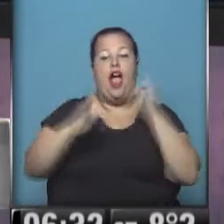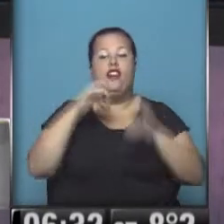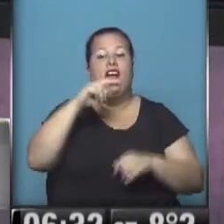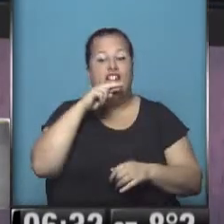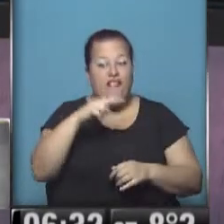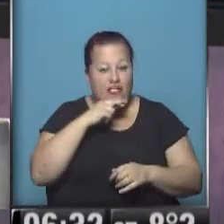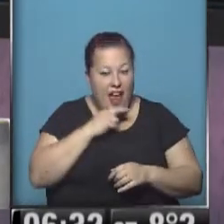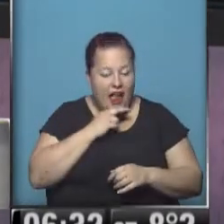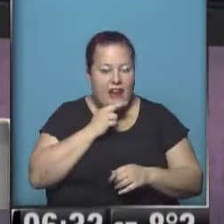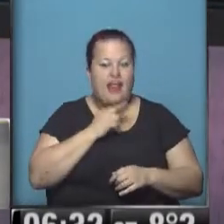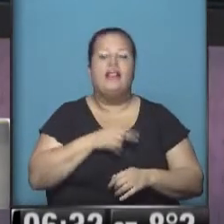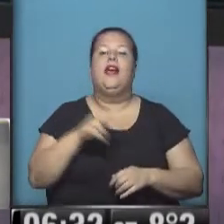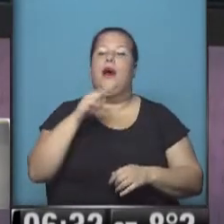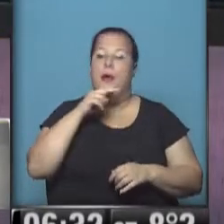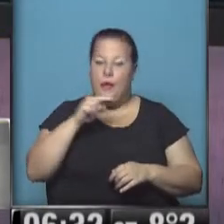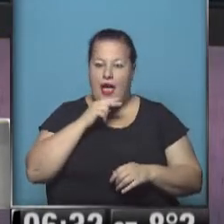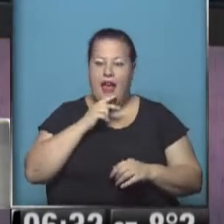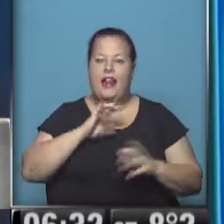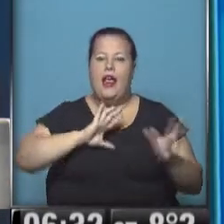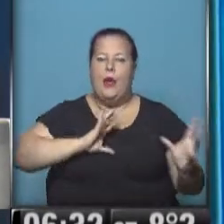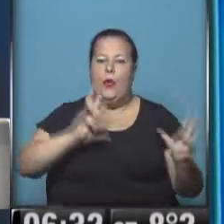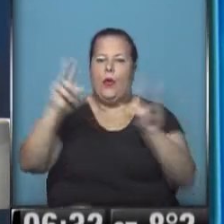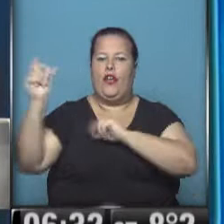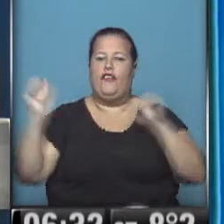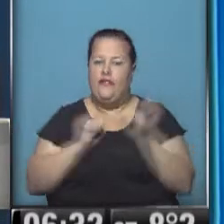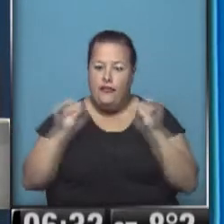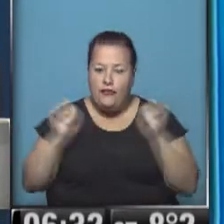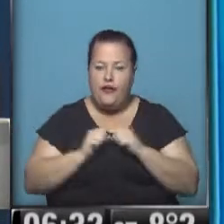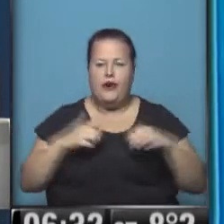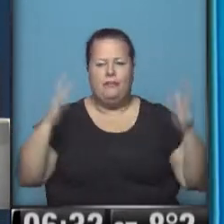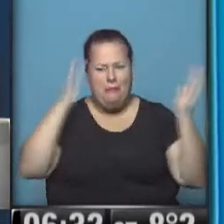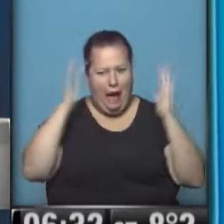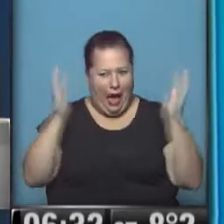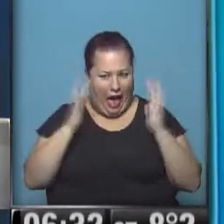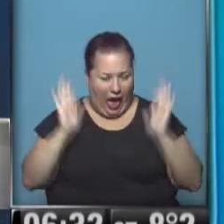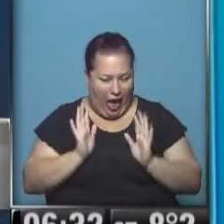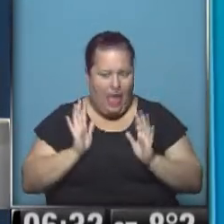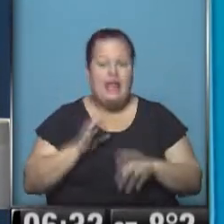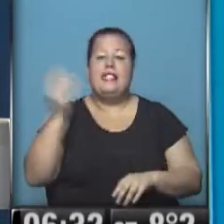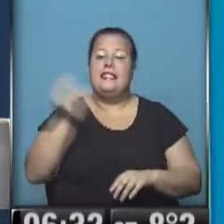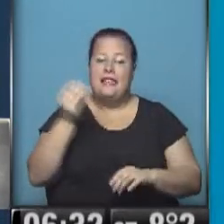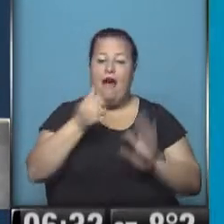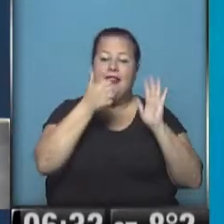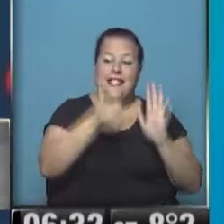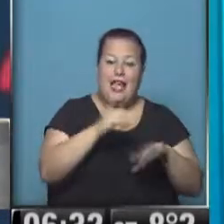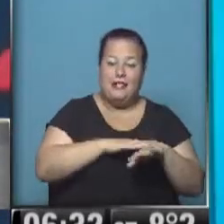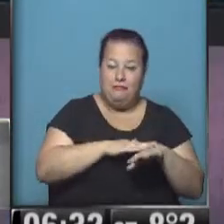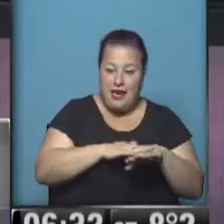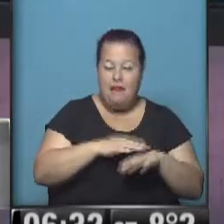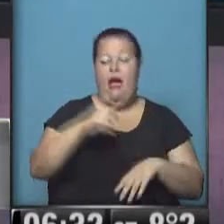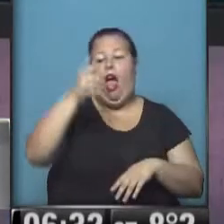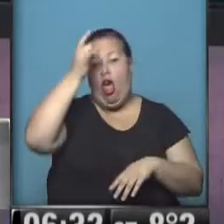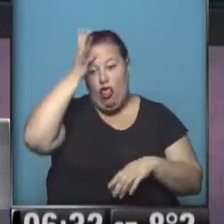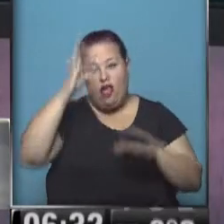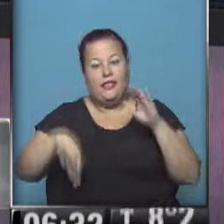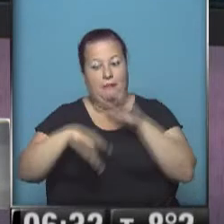viernes el viernes llega un frente de aire frío muy fuerte el sábado 6 la mínima todos